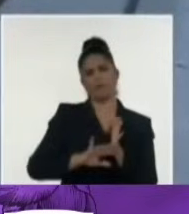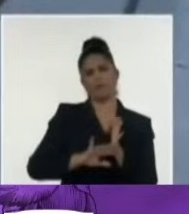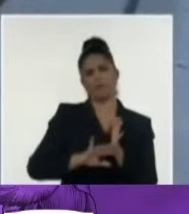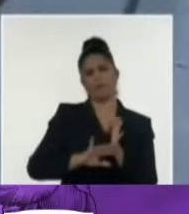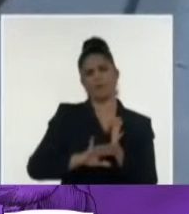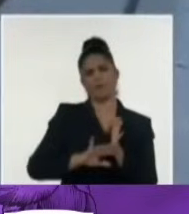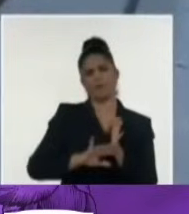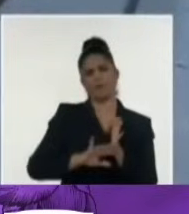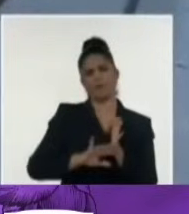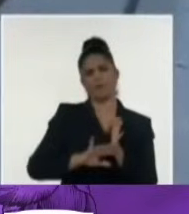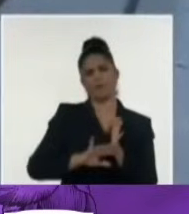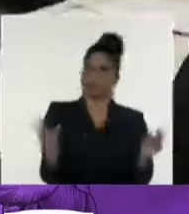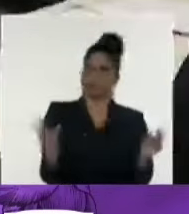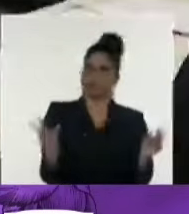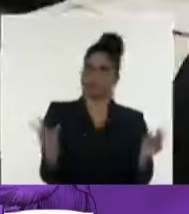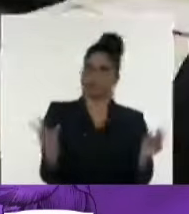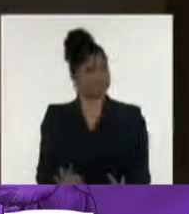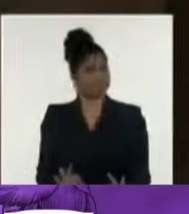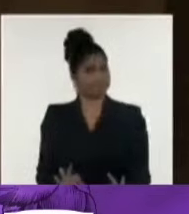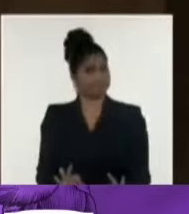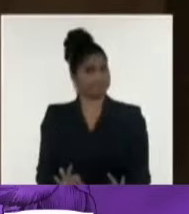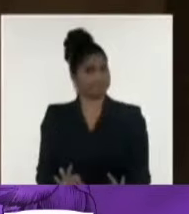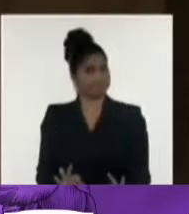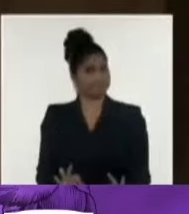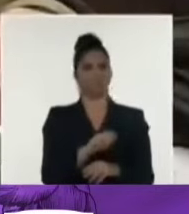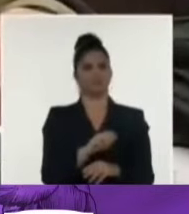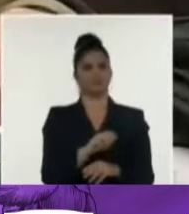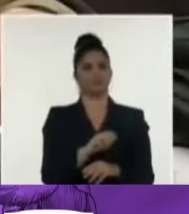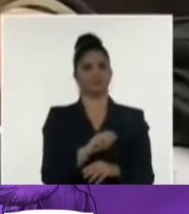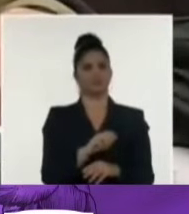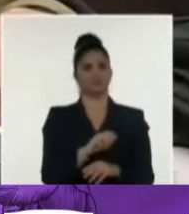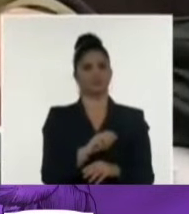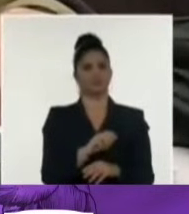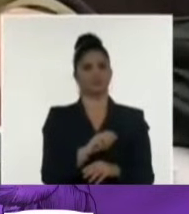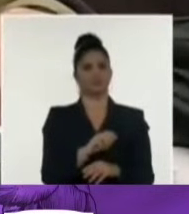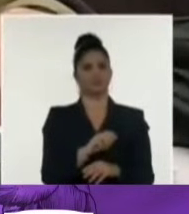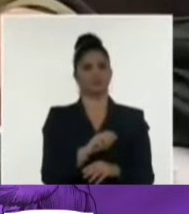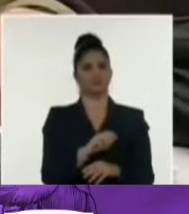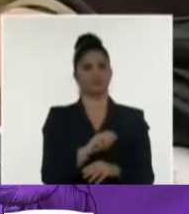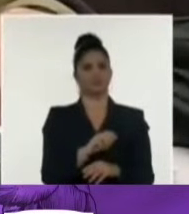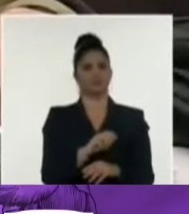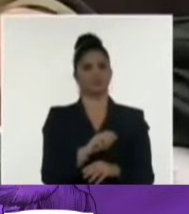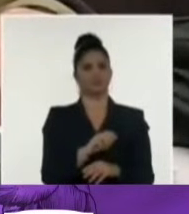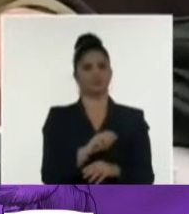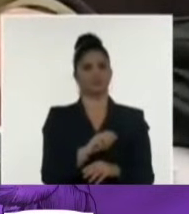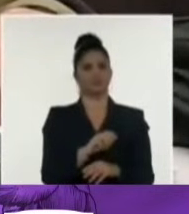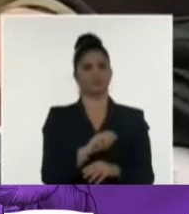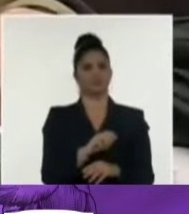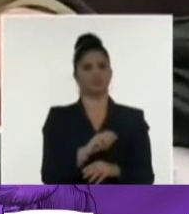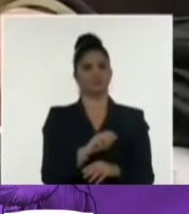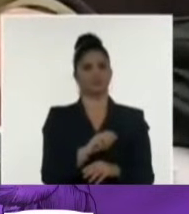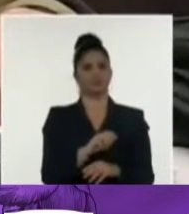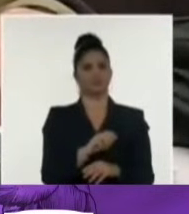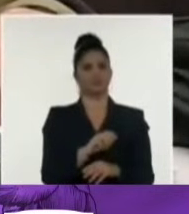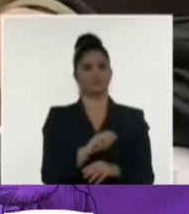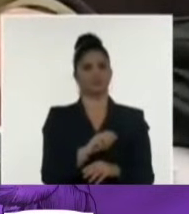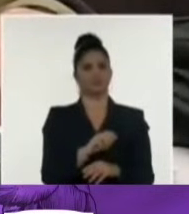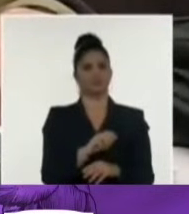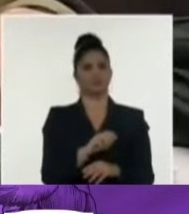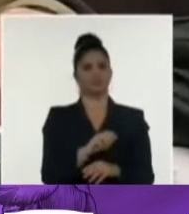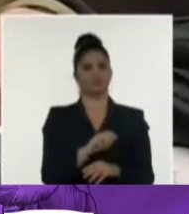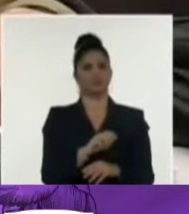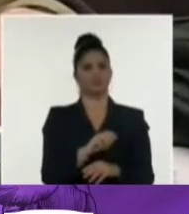impan estrategias y aquí podemos ver la cara con la cada una de esas estrategias aquí podemos ver toda la sabiduría la